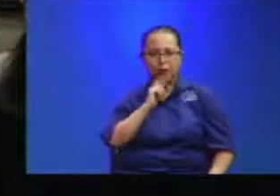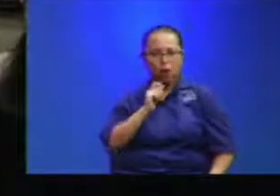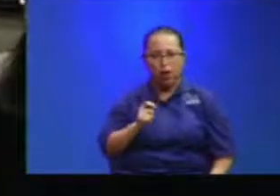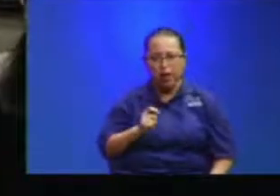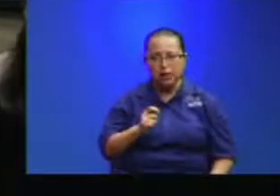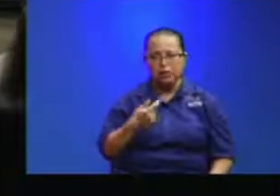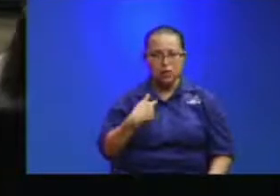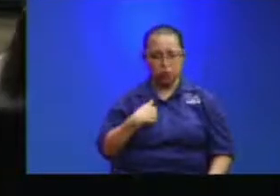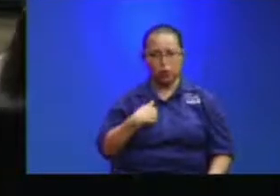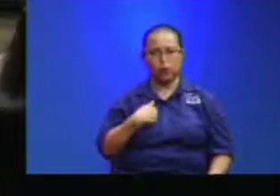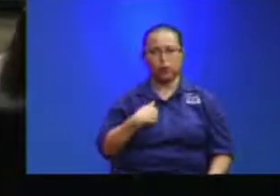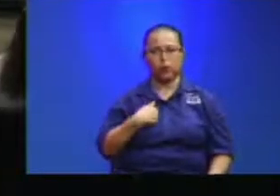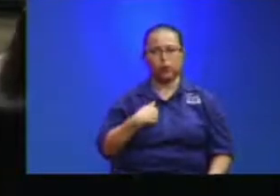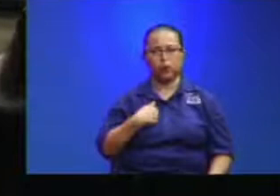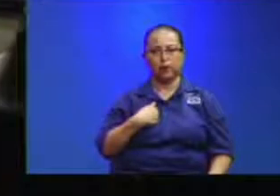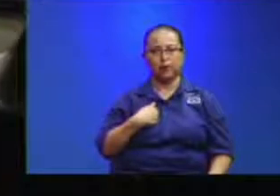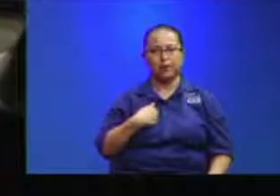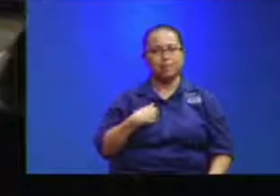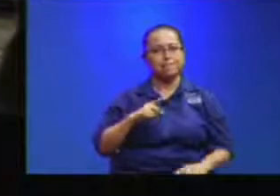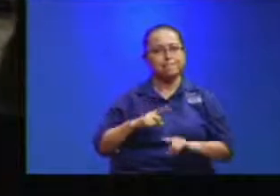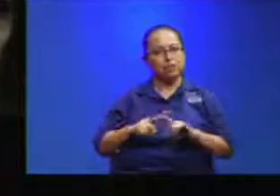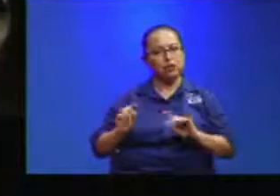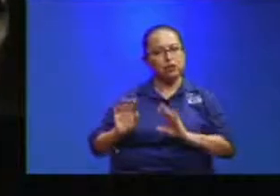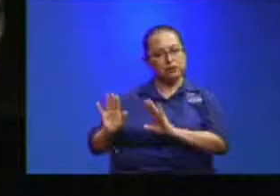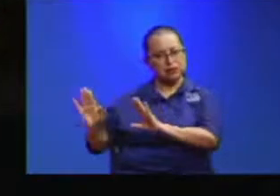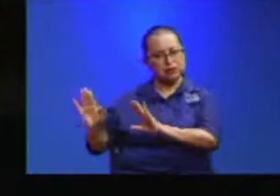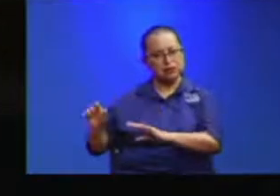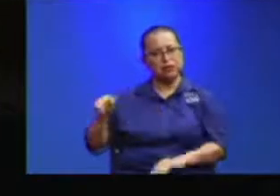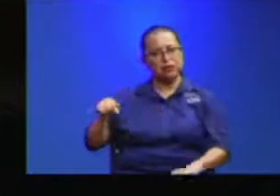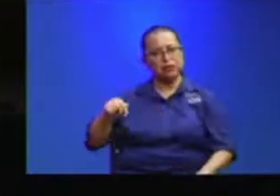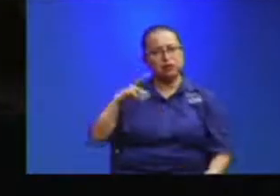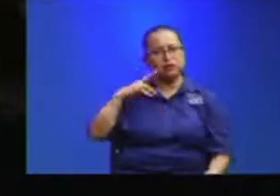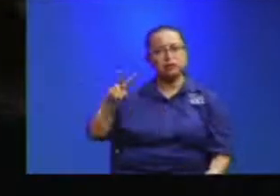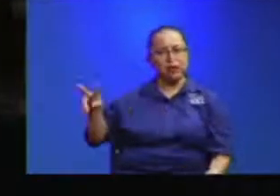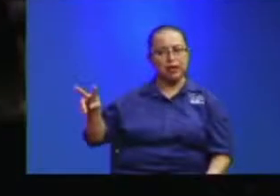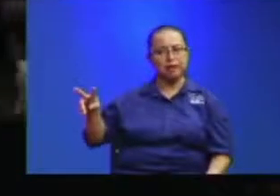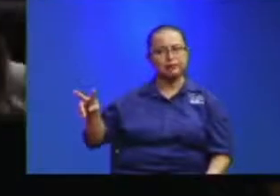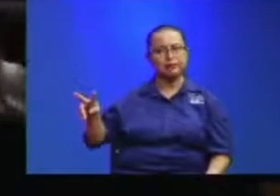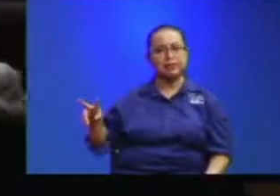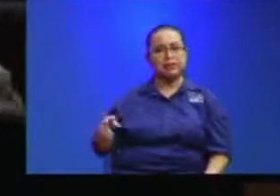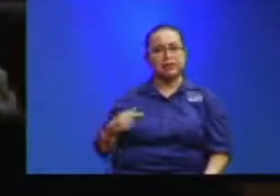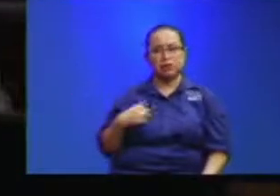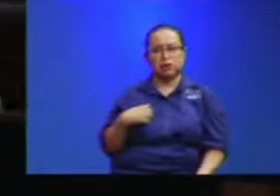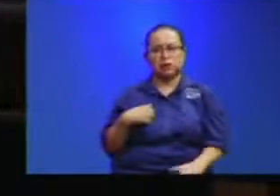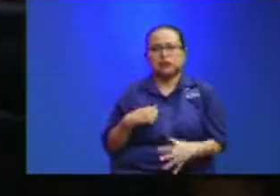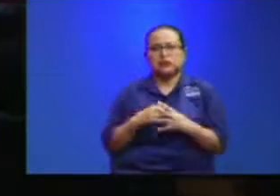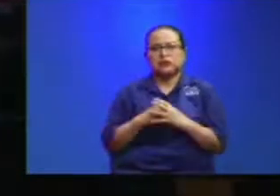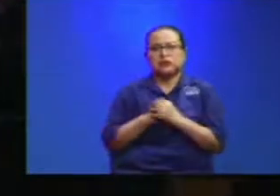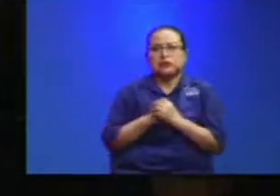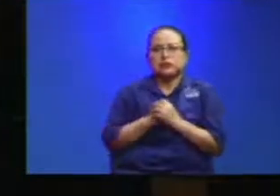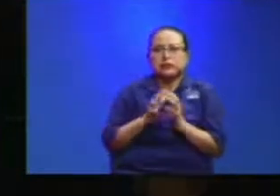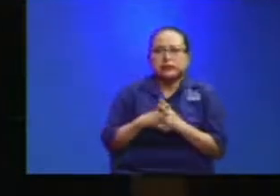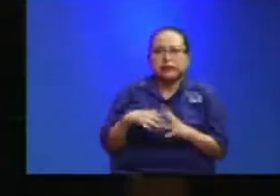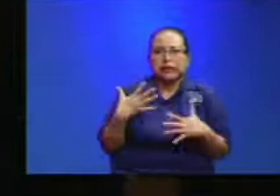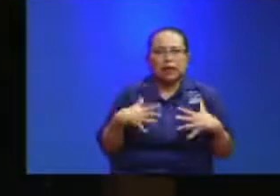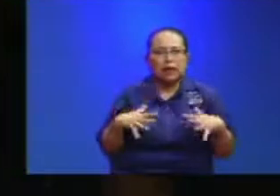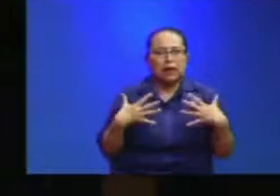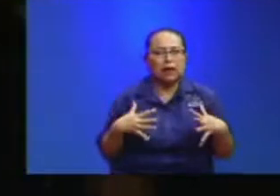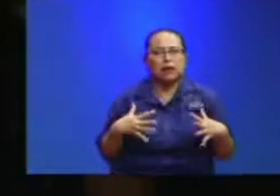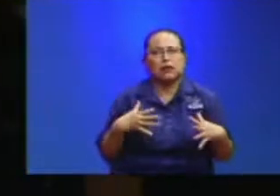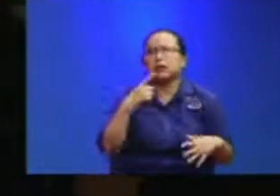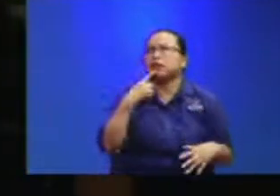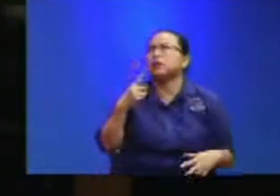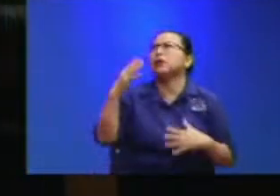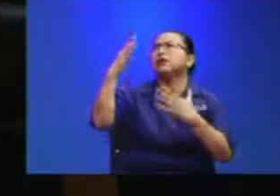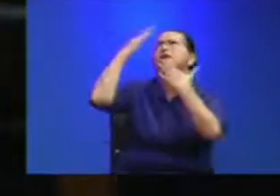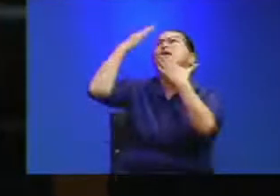rechazaron y los he visto tiemblo tanto por favor ayuda señor gracias